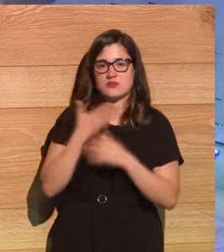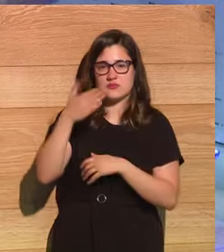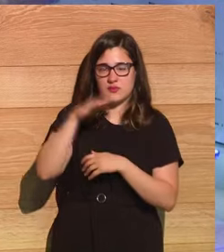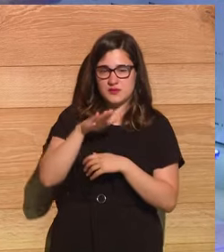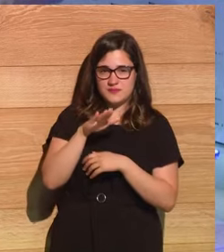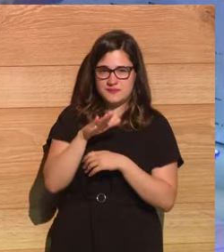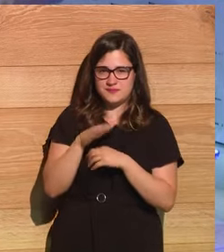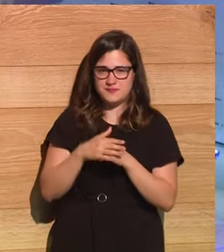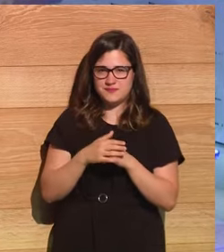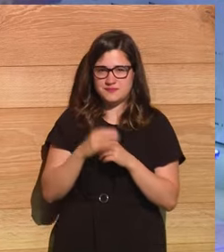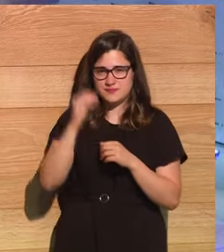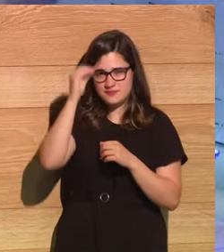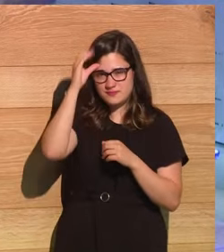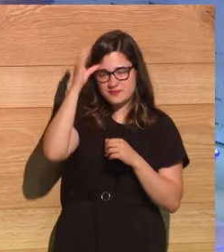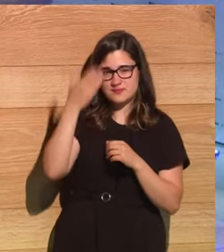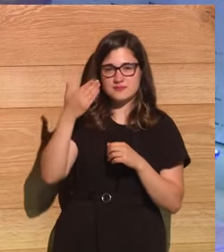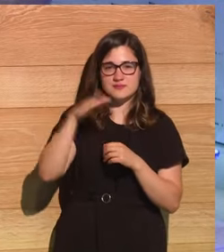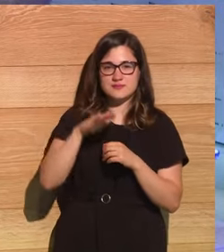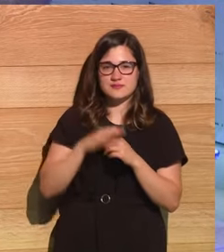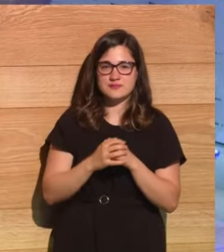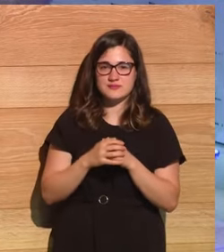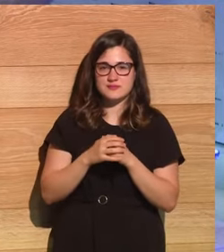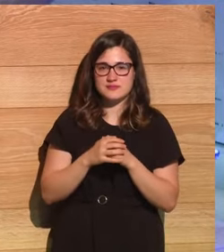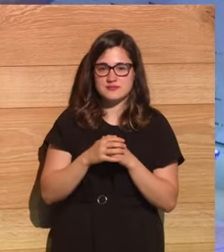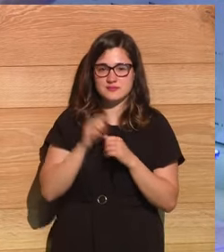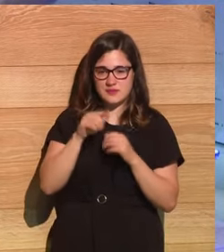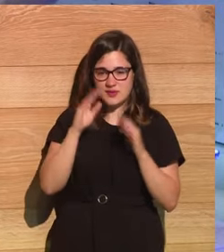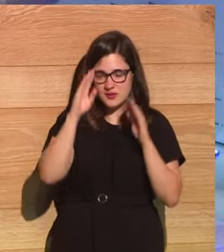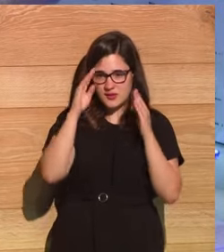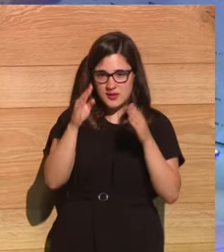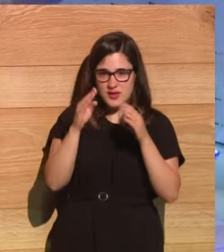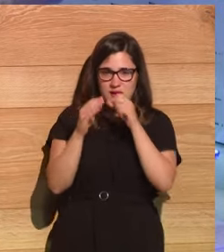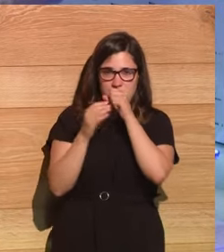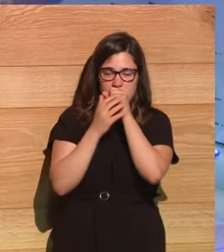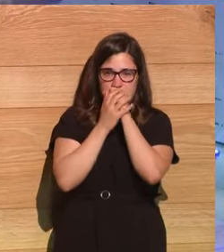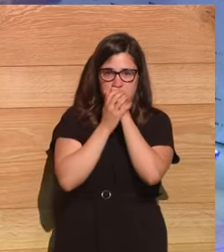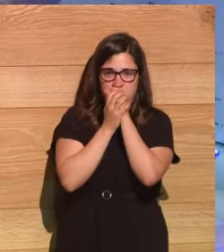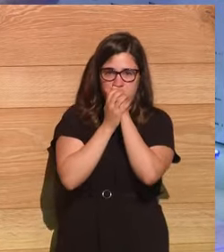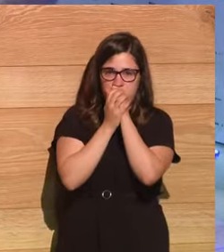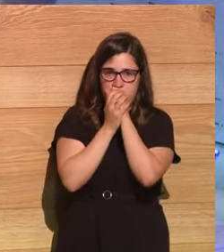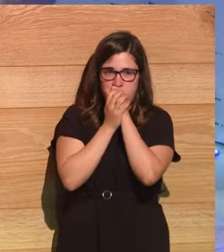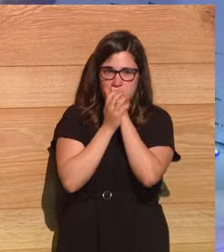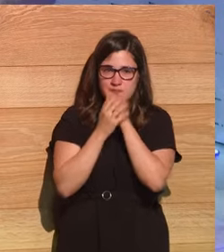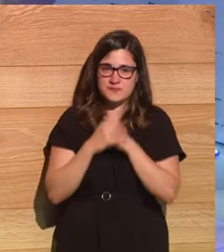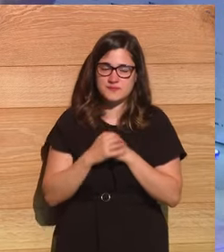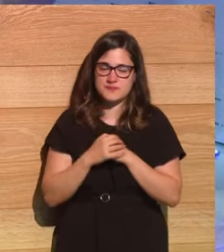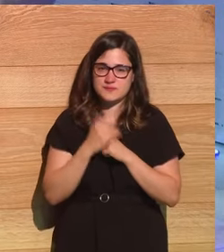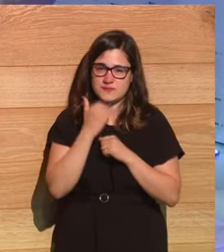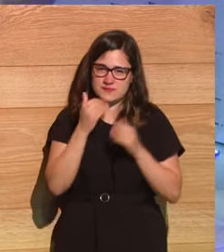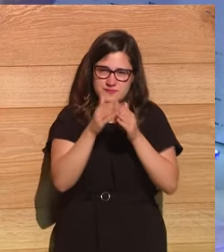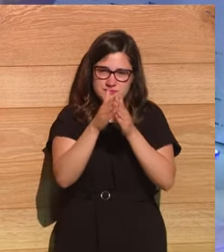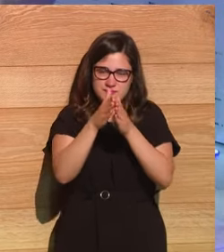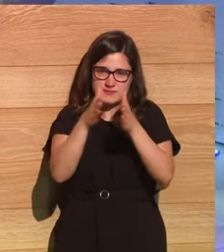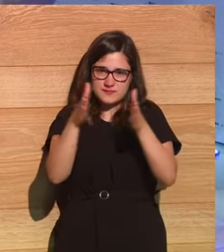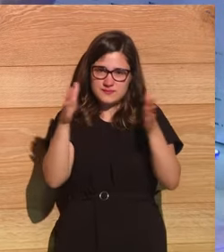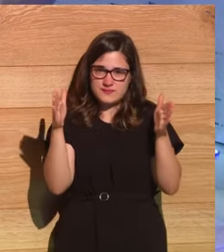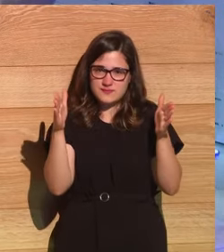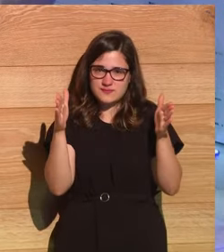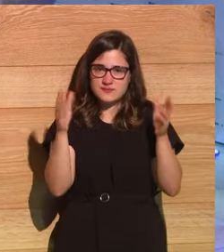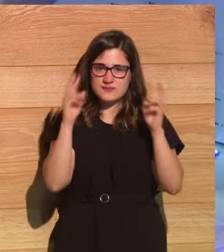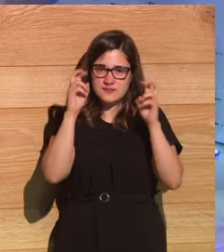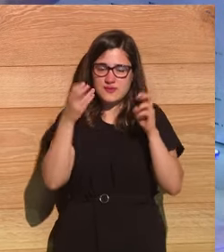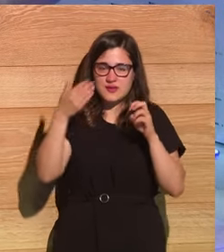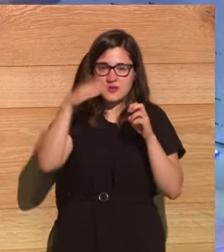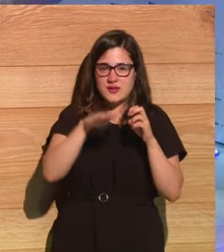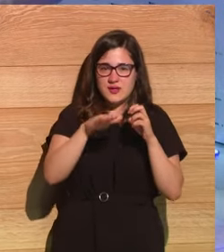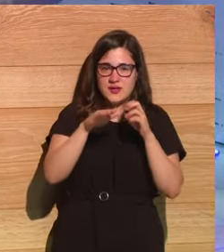muerte o el conocimiento de la muerte. Este está centrado, pues yo diría, a lo mejor en un abanico muchísimo más amplio de, ya no es tanto el tema